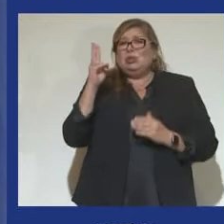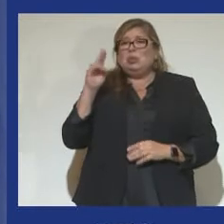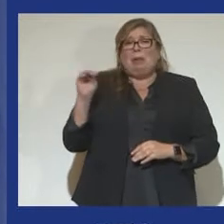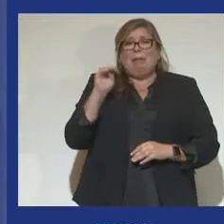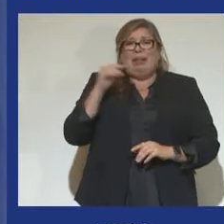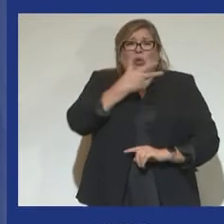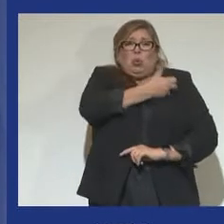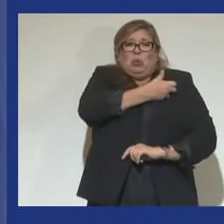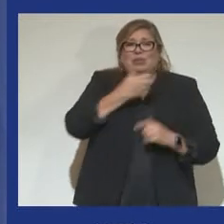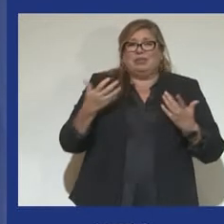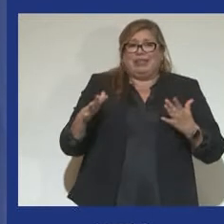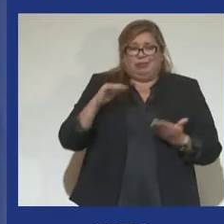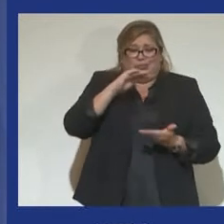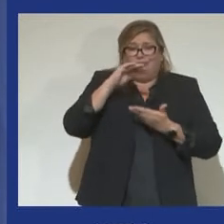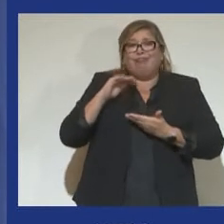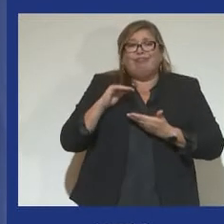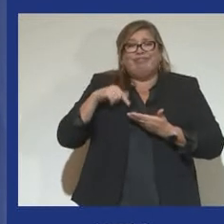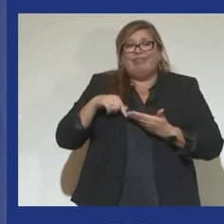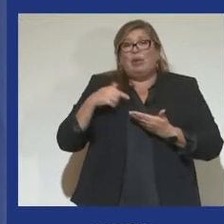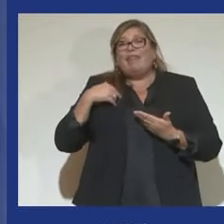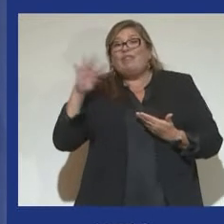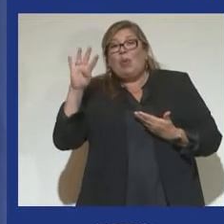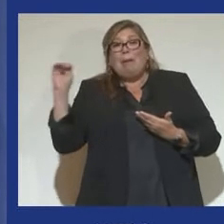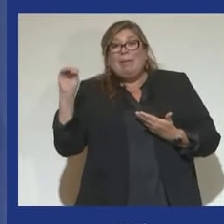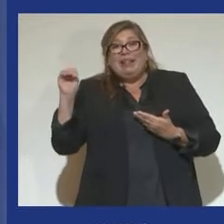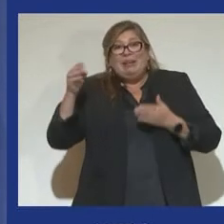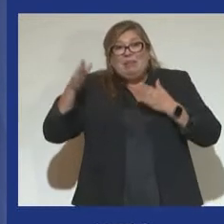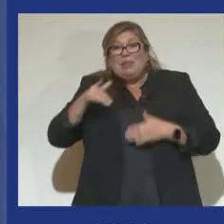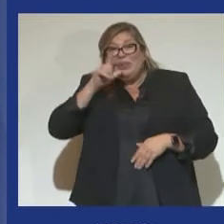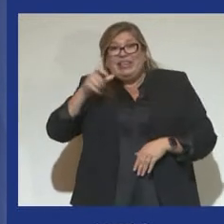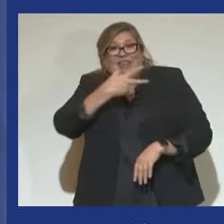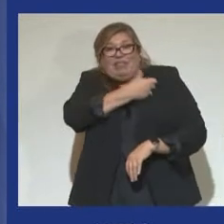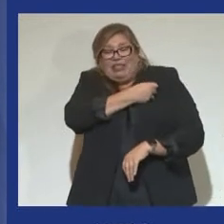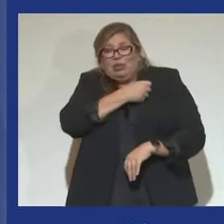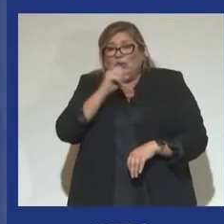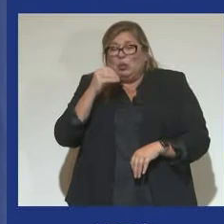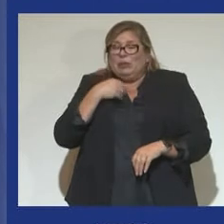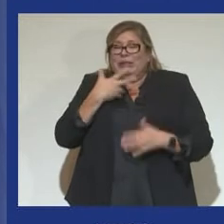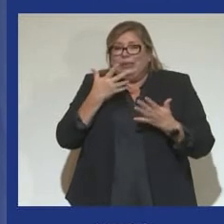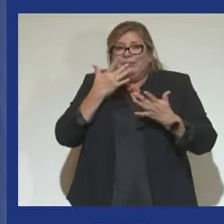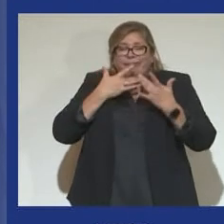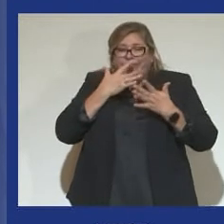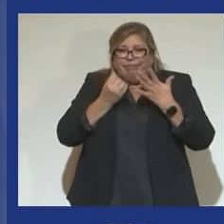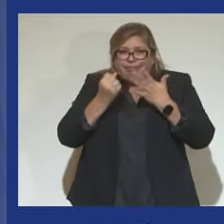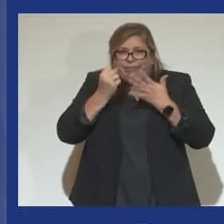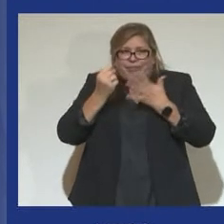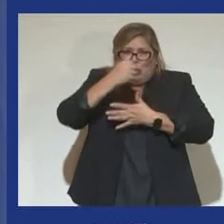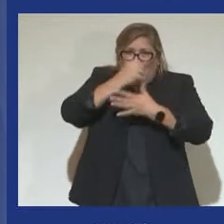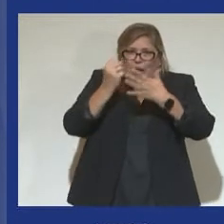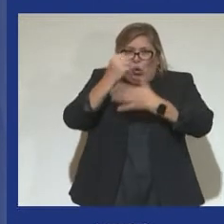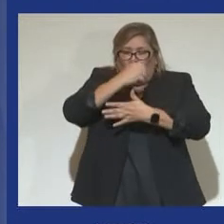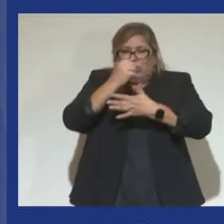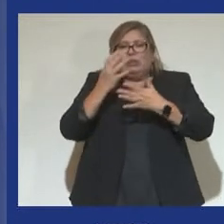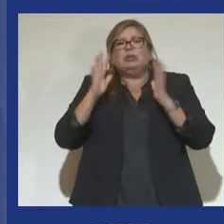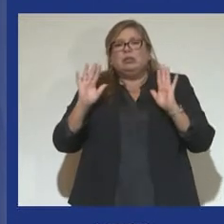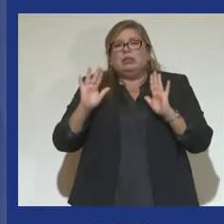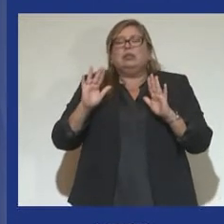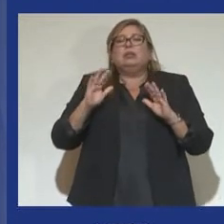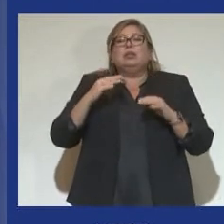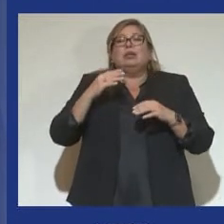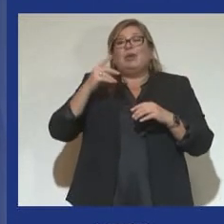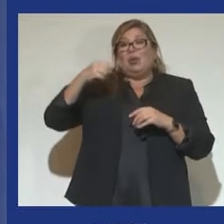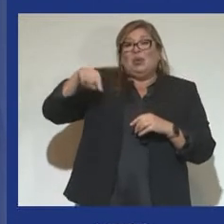solamente 2 millones de dosis que han llegado para 4 millones de personas la prioridad de las vacunas de los